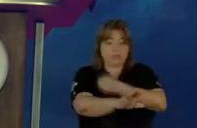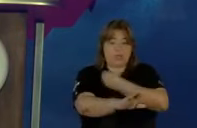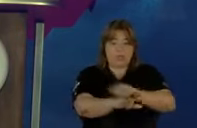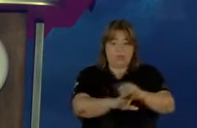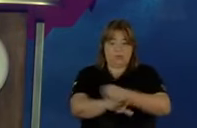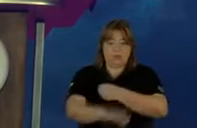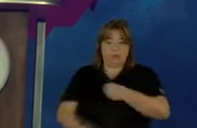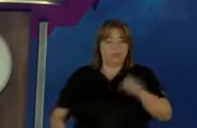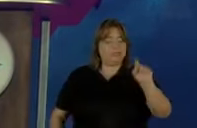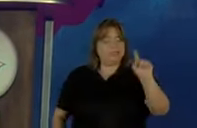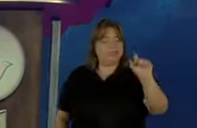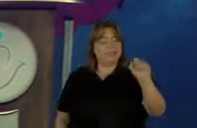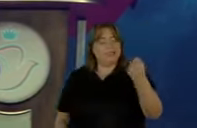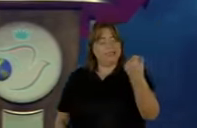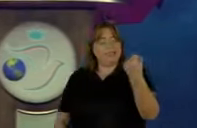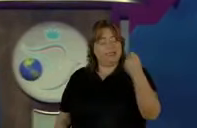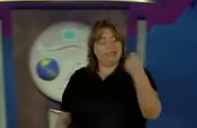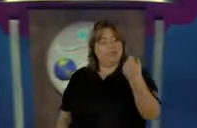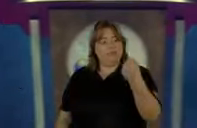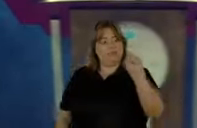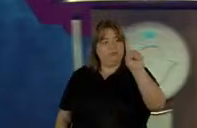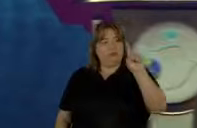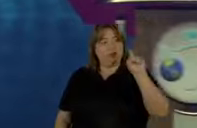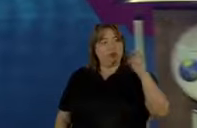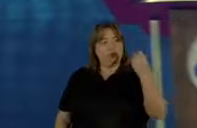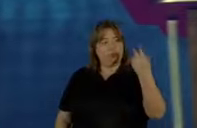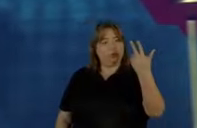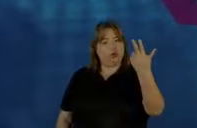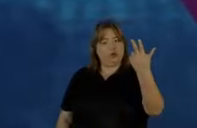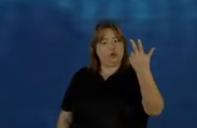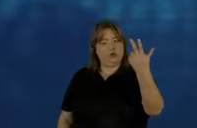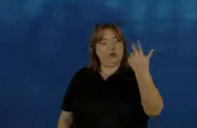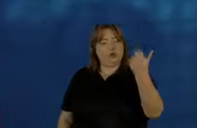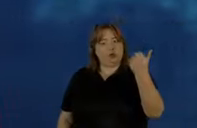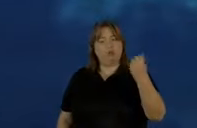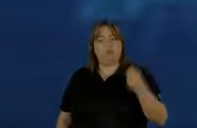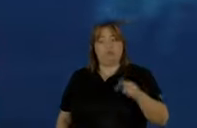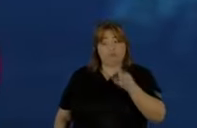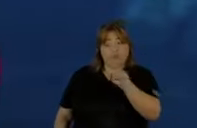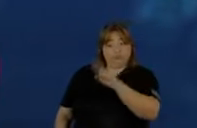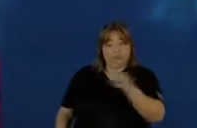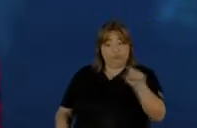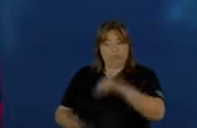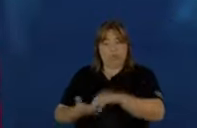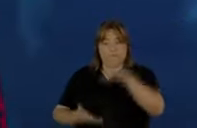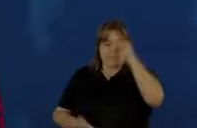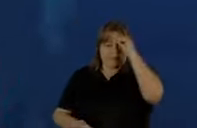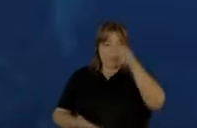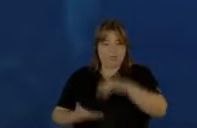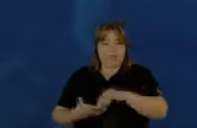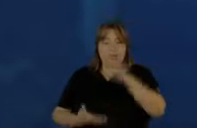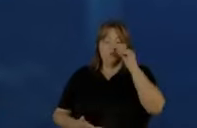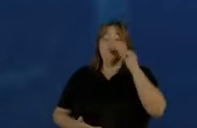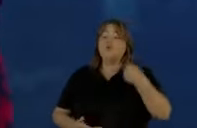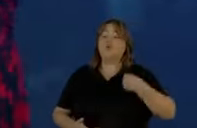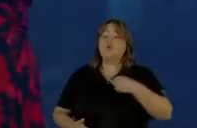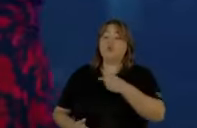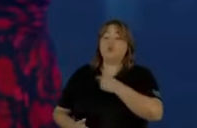al 9. Mire qué belleza. Esta palabra me tocó. ¿Están aprendiendo algo, hermano? Estamos aprendiendo que